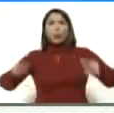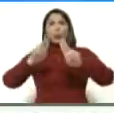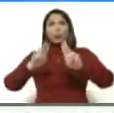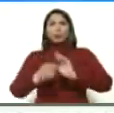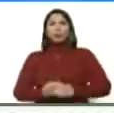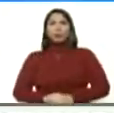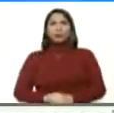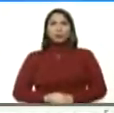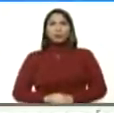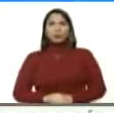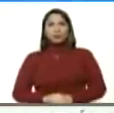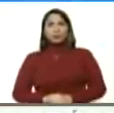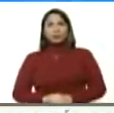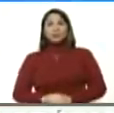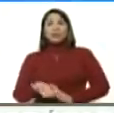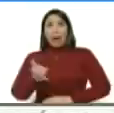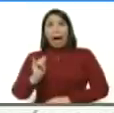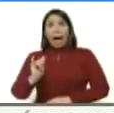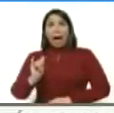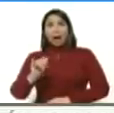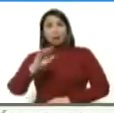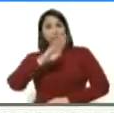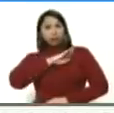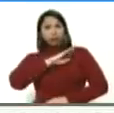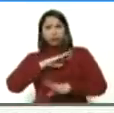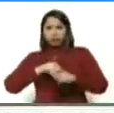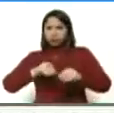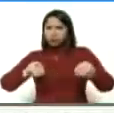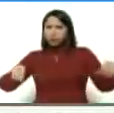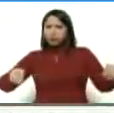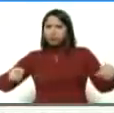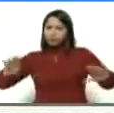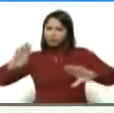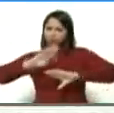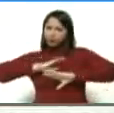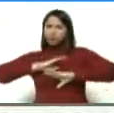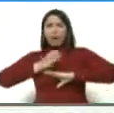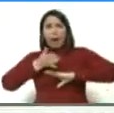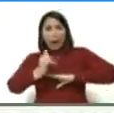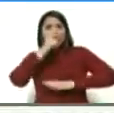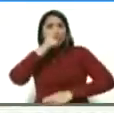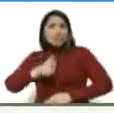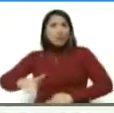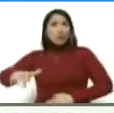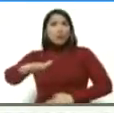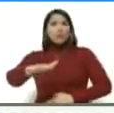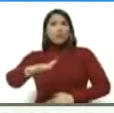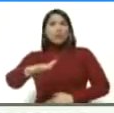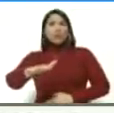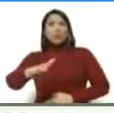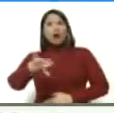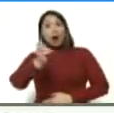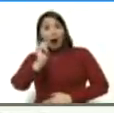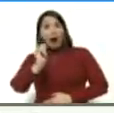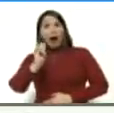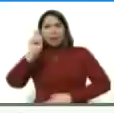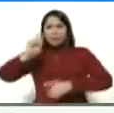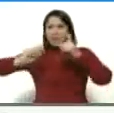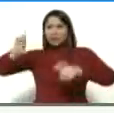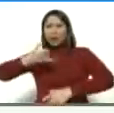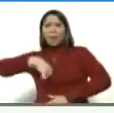Unidas, existe un territorio que nos define, existe una población, existe un